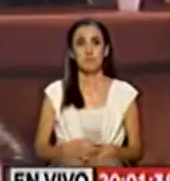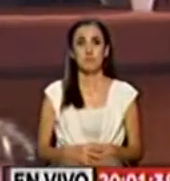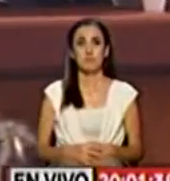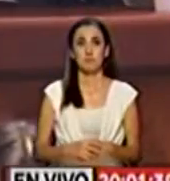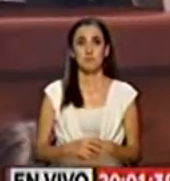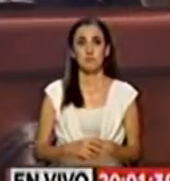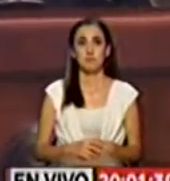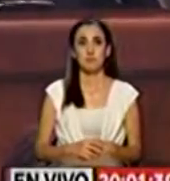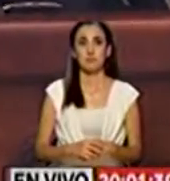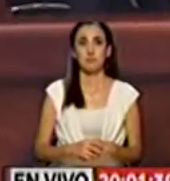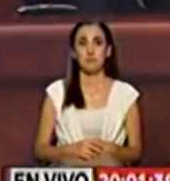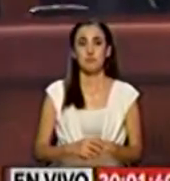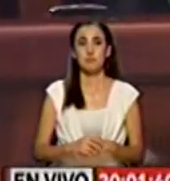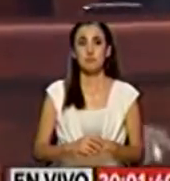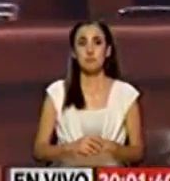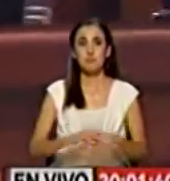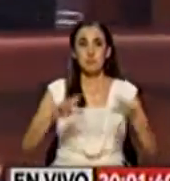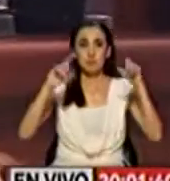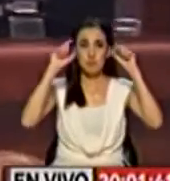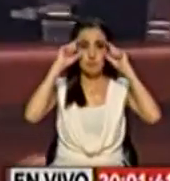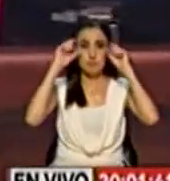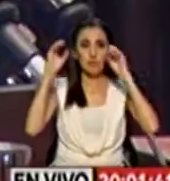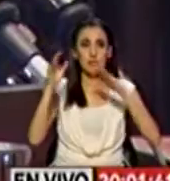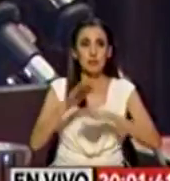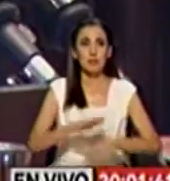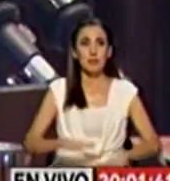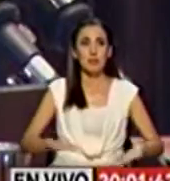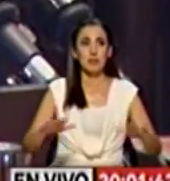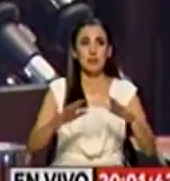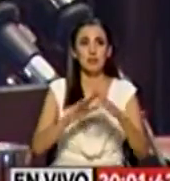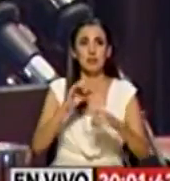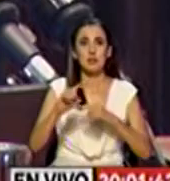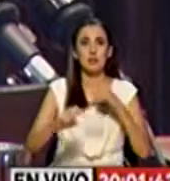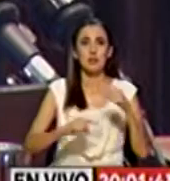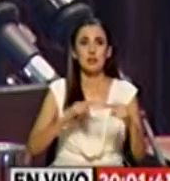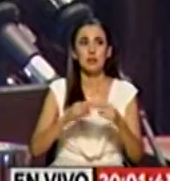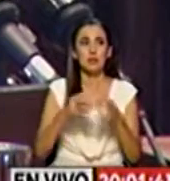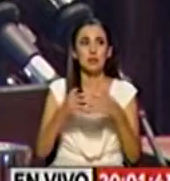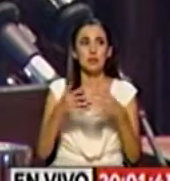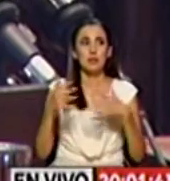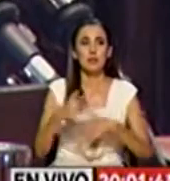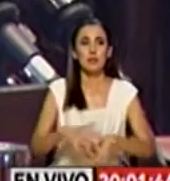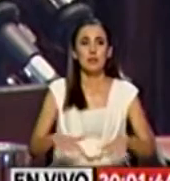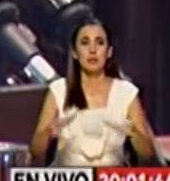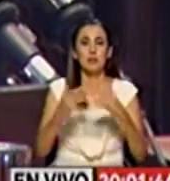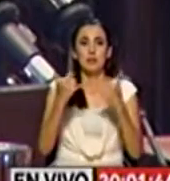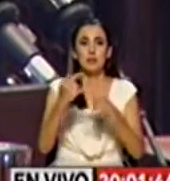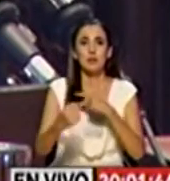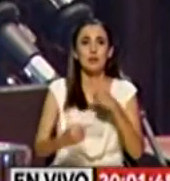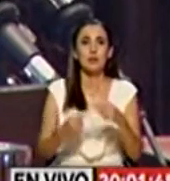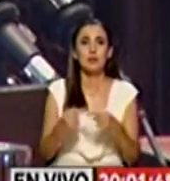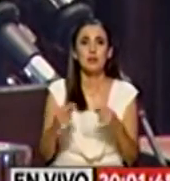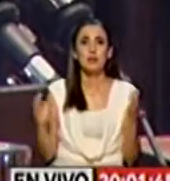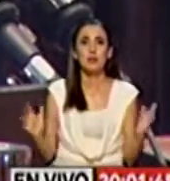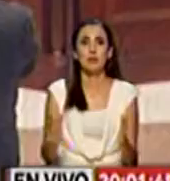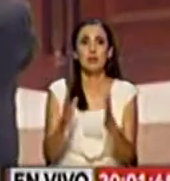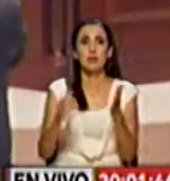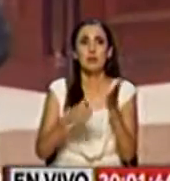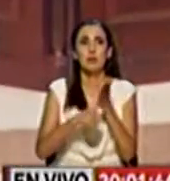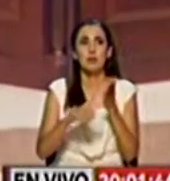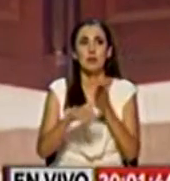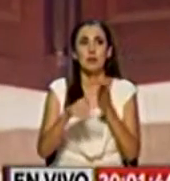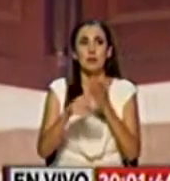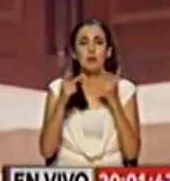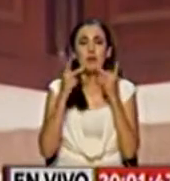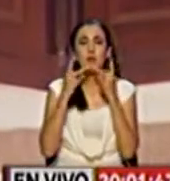El primer turno le correspondió al fiscal encargado Paul Pérez. Su disertación se basó en contextualizar las acciones legales impulsadas desde el Ministerio Público